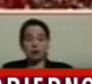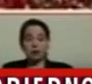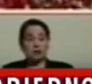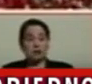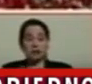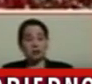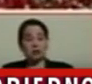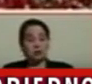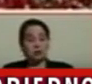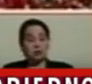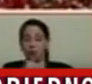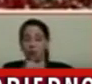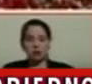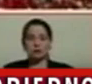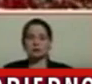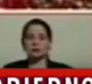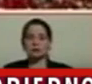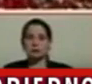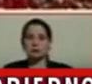venezolana.